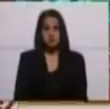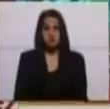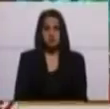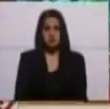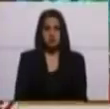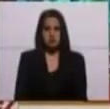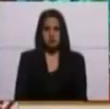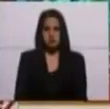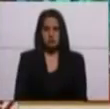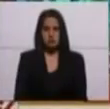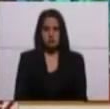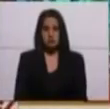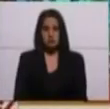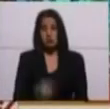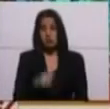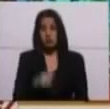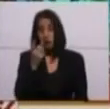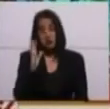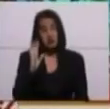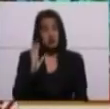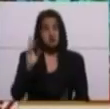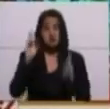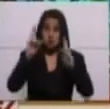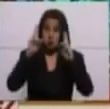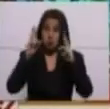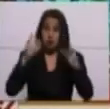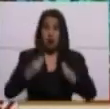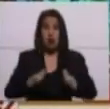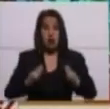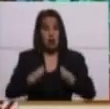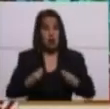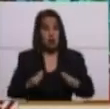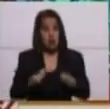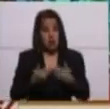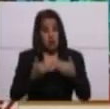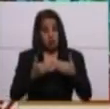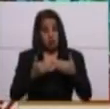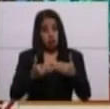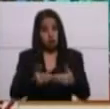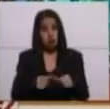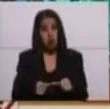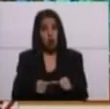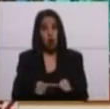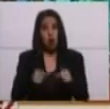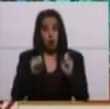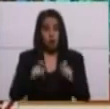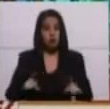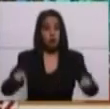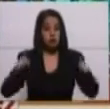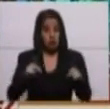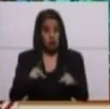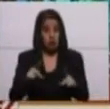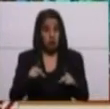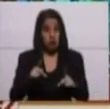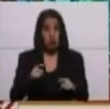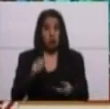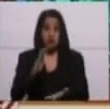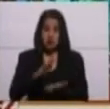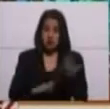Y ahí es donde uno dice, ojalá que la vida le siguiera dando oportunidades. Y un día me dijeron, mire compadre, usted se va para allá,